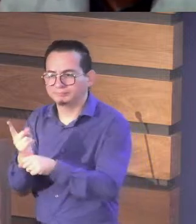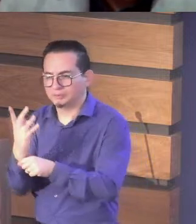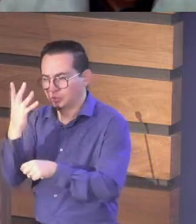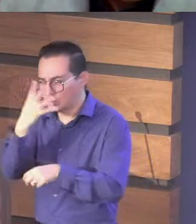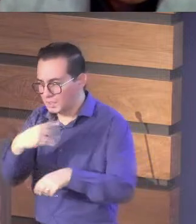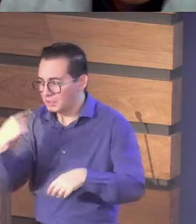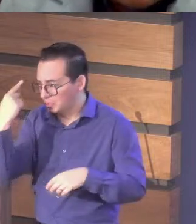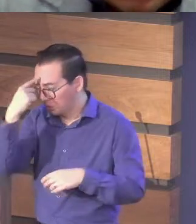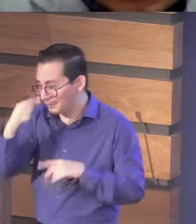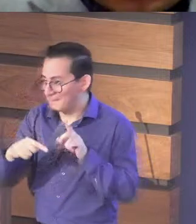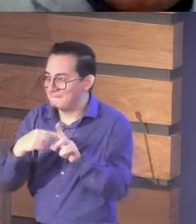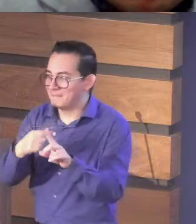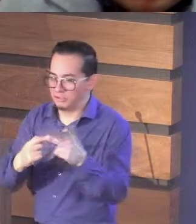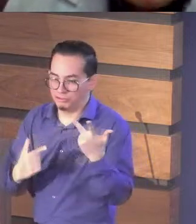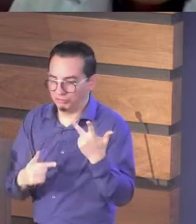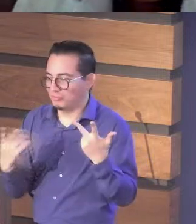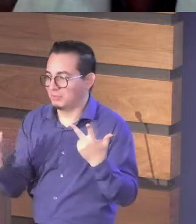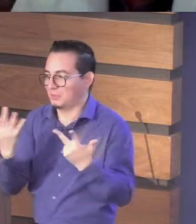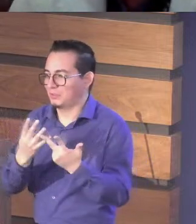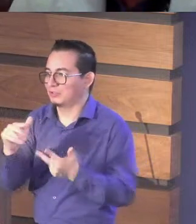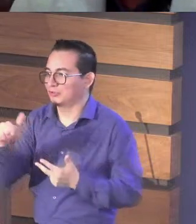trabajando.